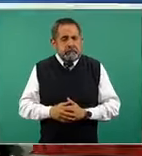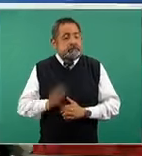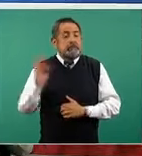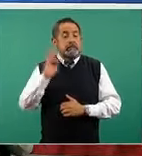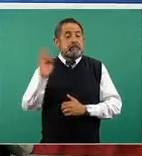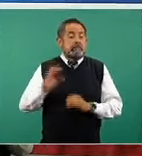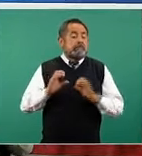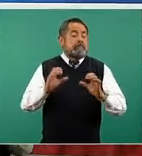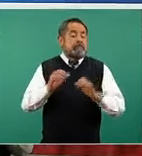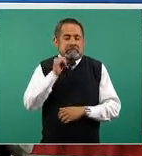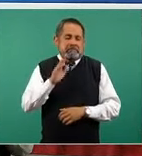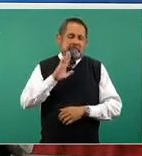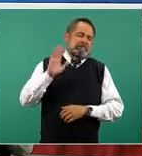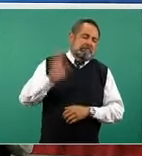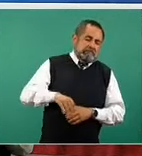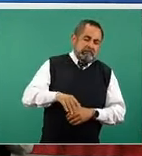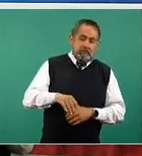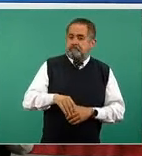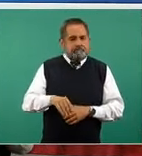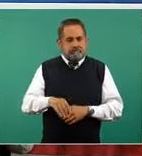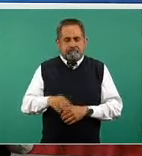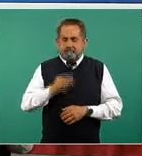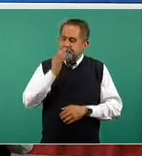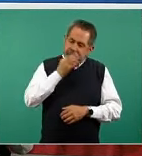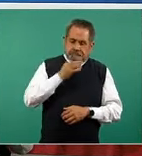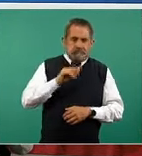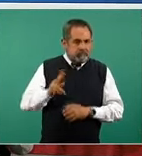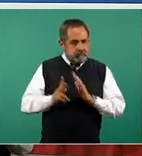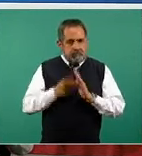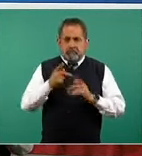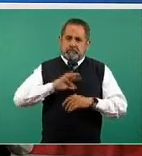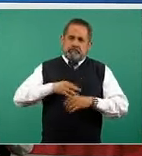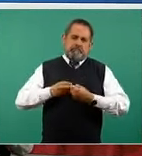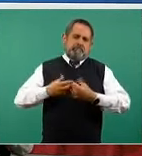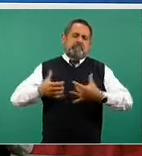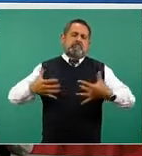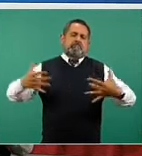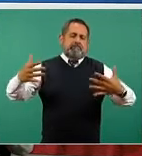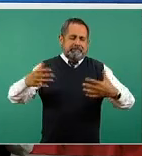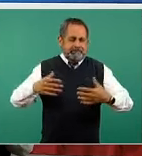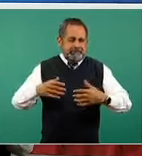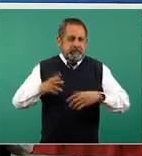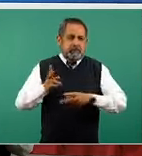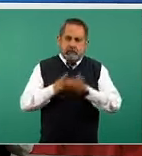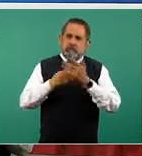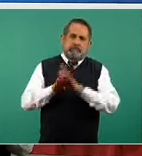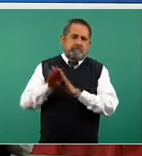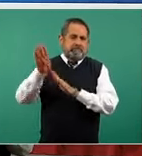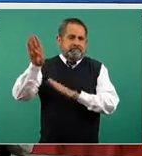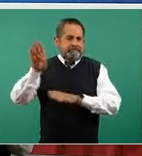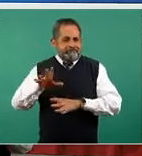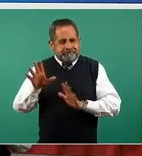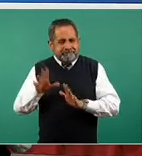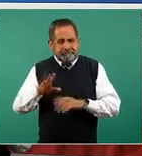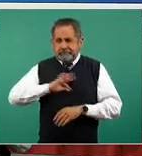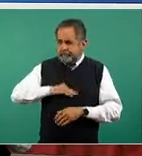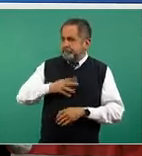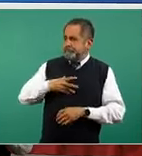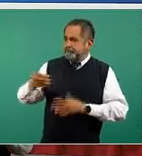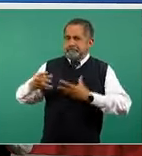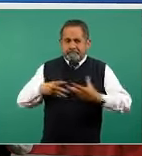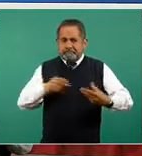hacer, inmediatamente entonces el comportamiento epidémico va a aumentar, va a seguir la transmisión entre persona y persona, van a seguir los